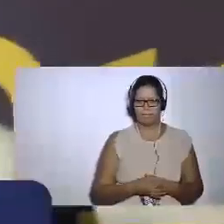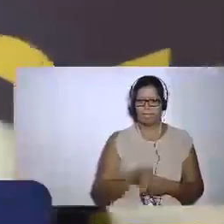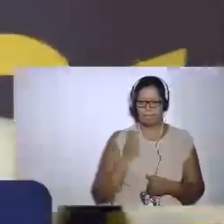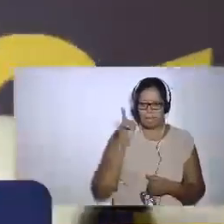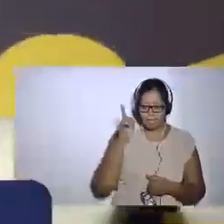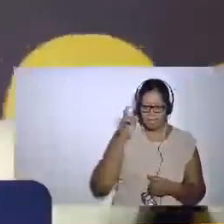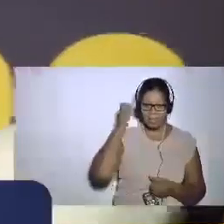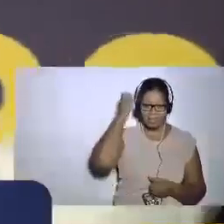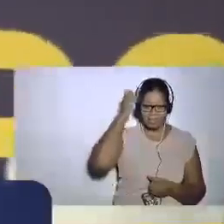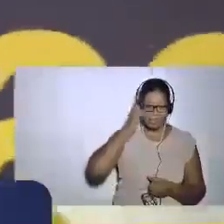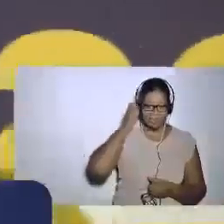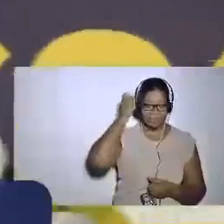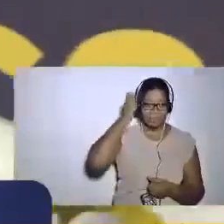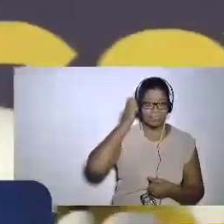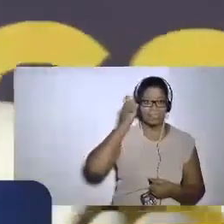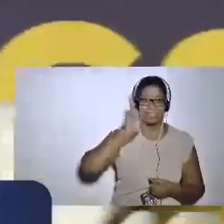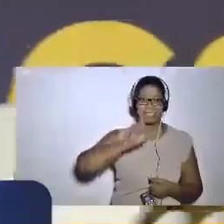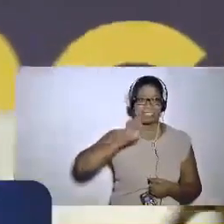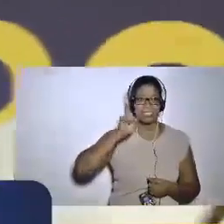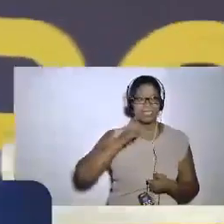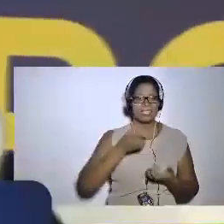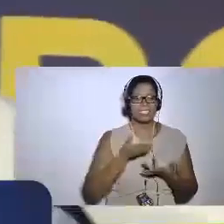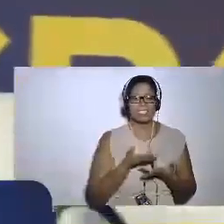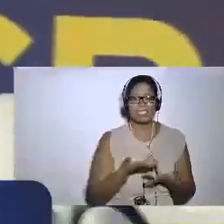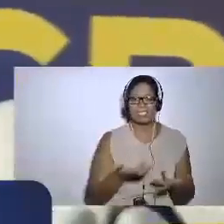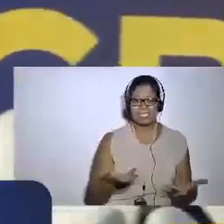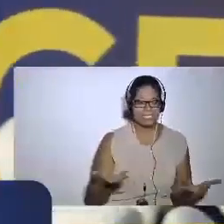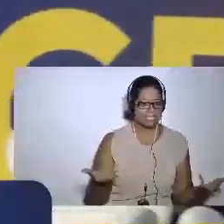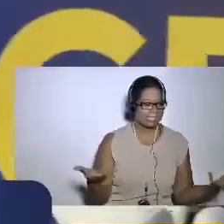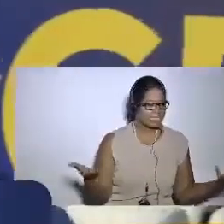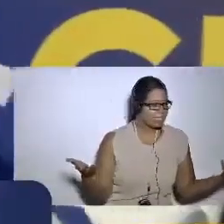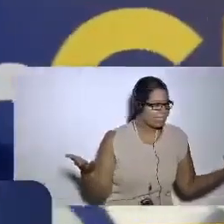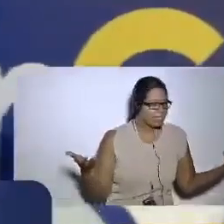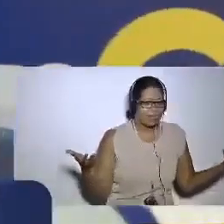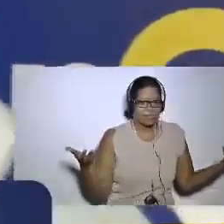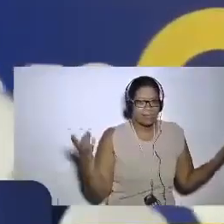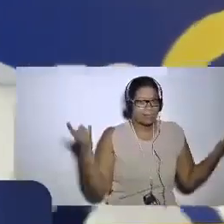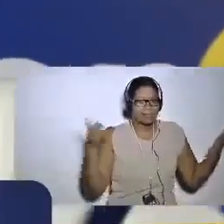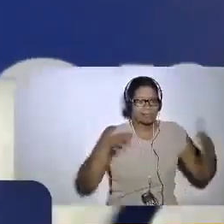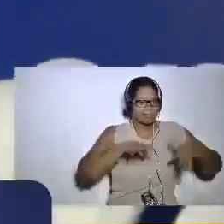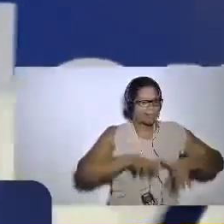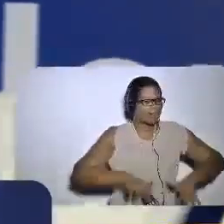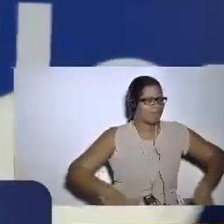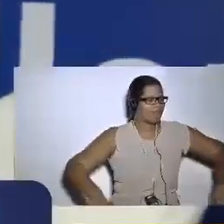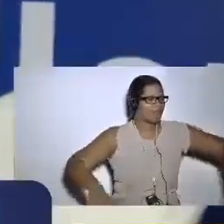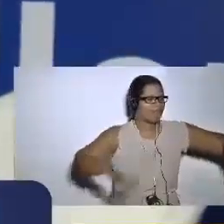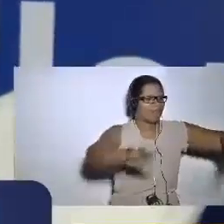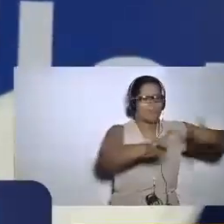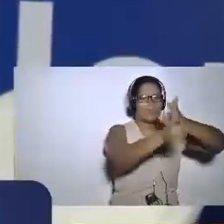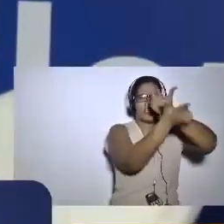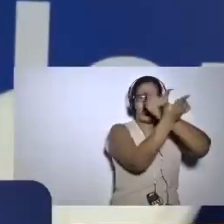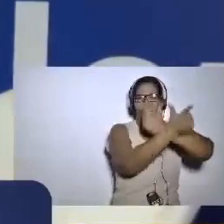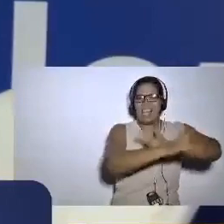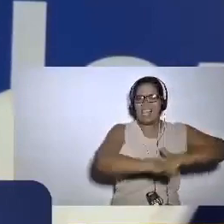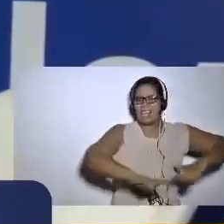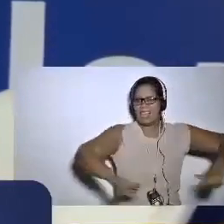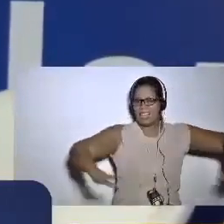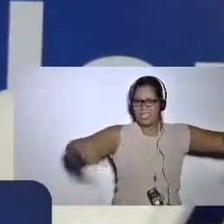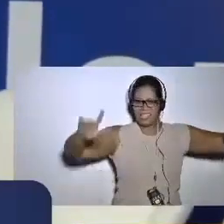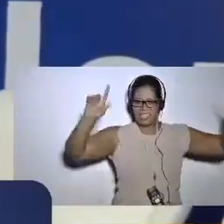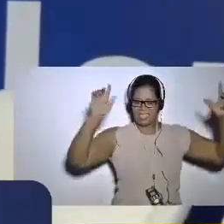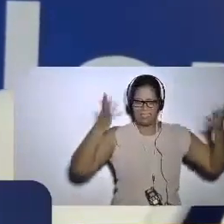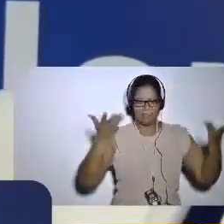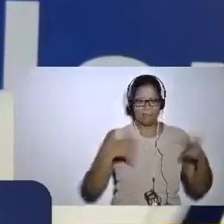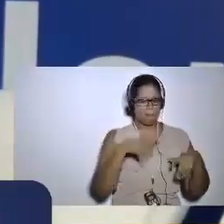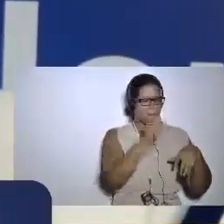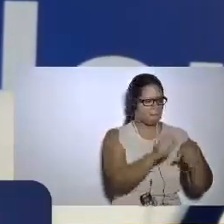Y esta es la belleza del automanejo de las propiedades, de